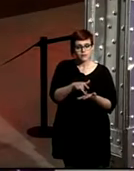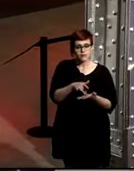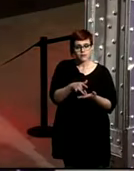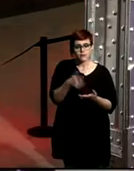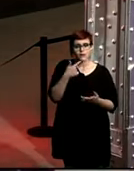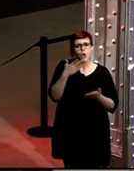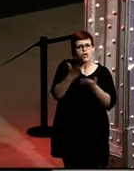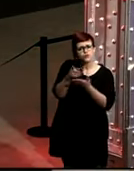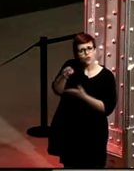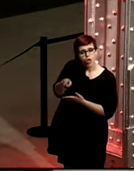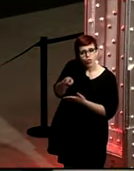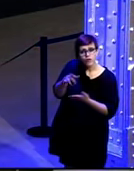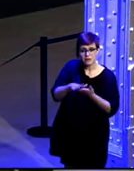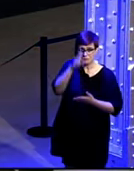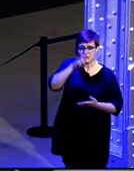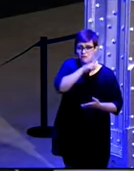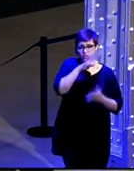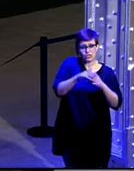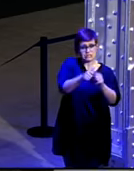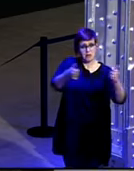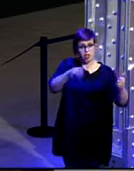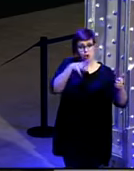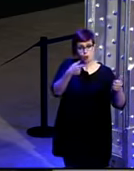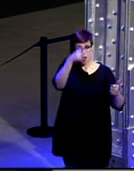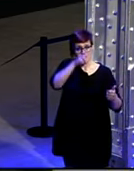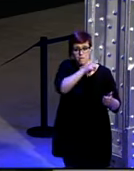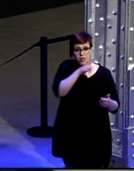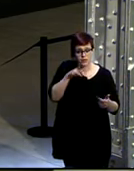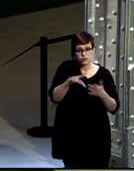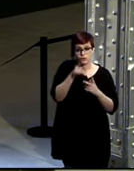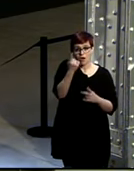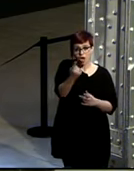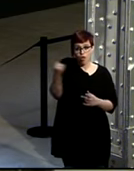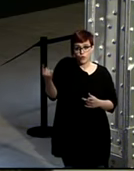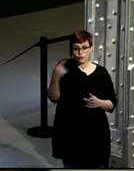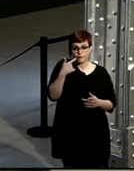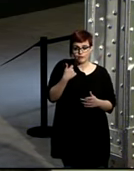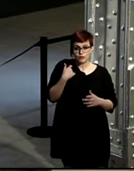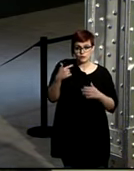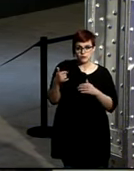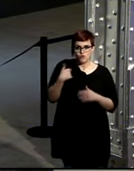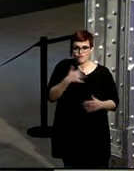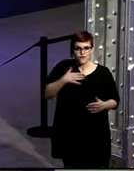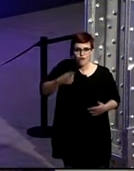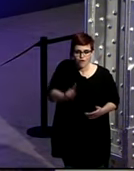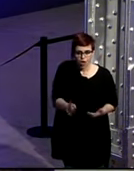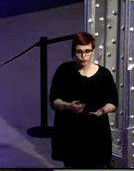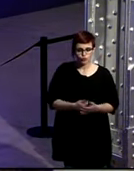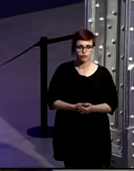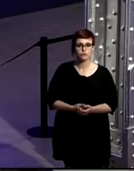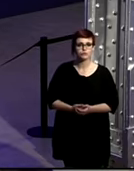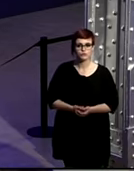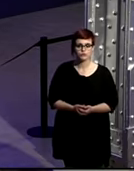Yo antes estudiaba, pero mis padres se separaron. Ahora mis padres quieren que declare en contra de cada uno. Y yo, pues no quiero.